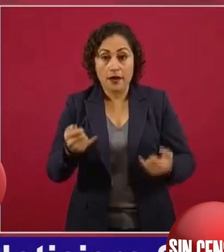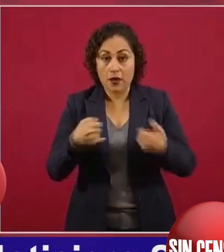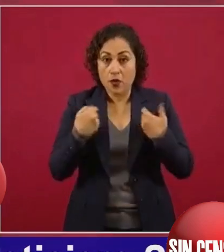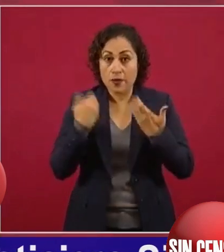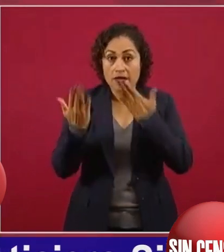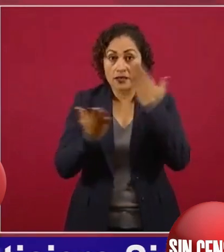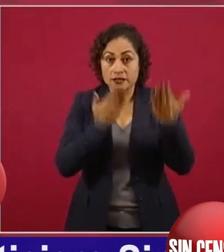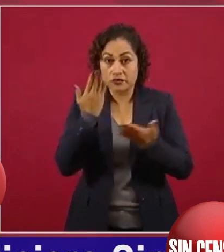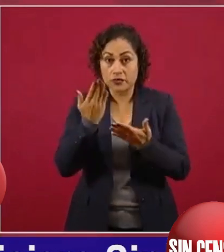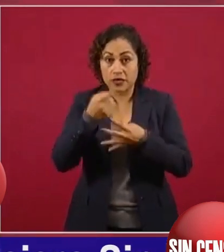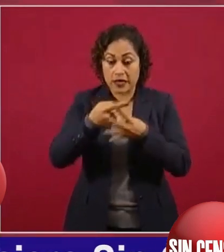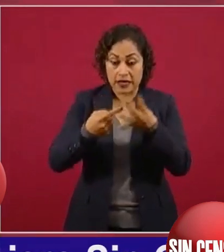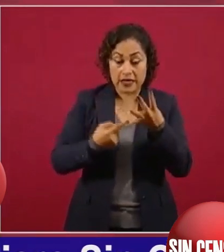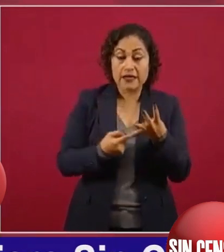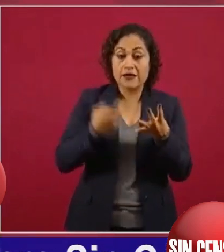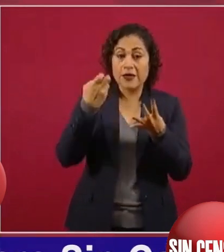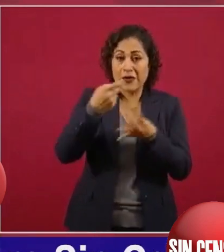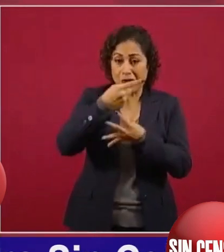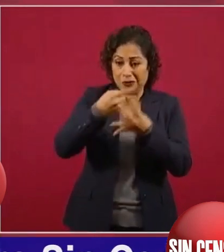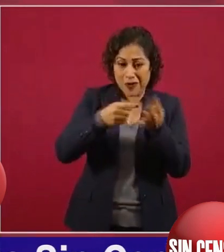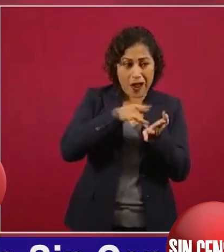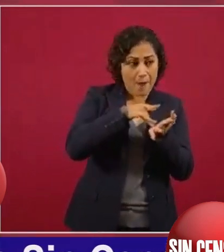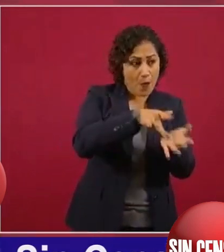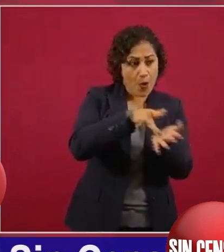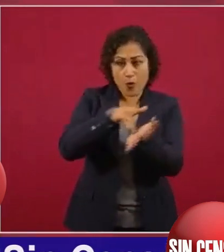en el artículo 4 de la Constitución.